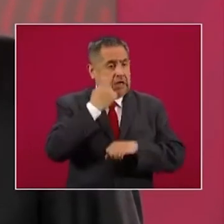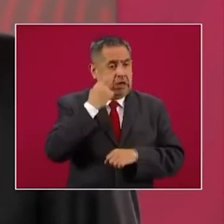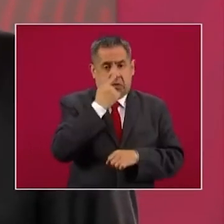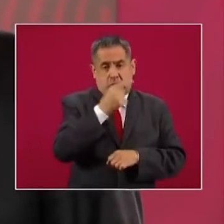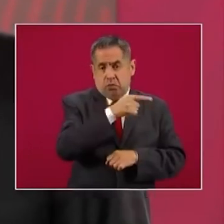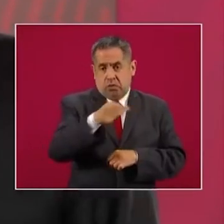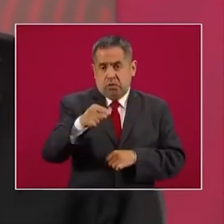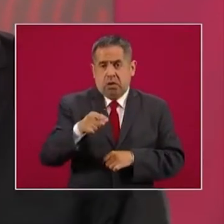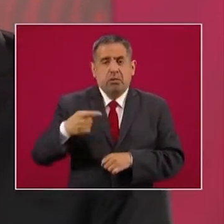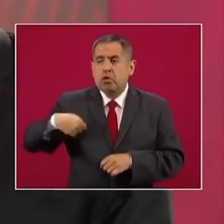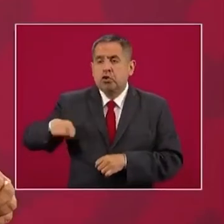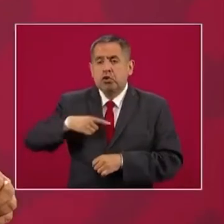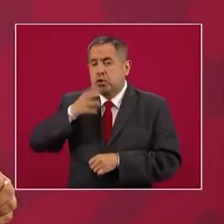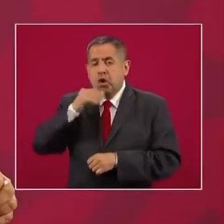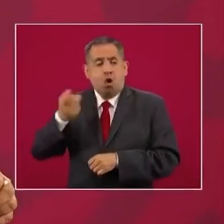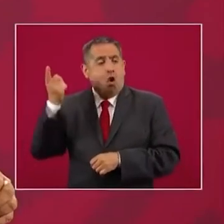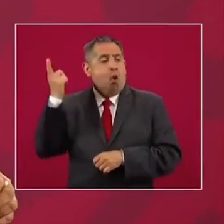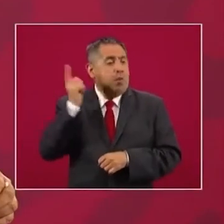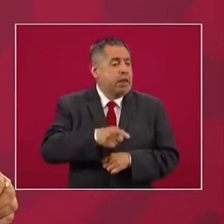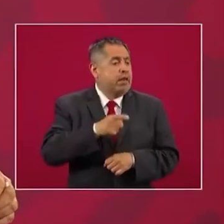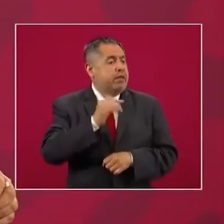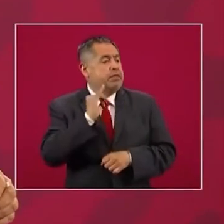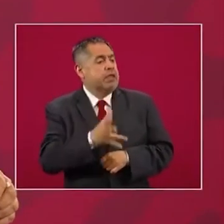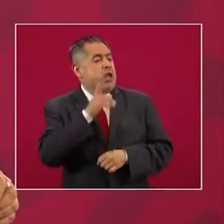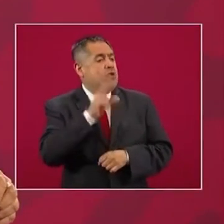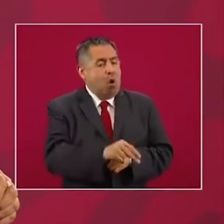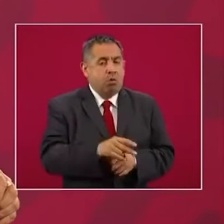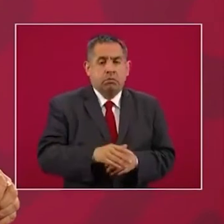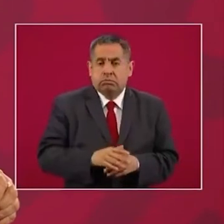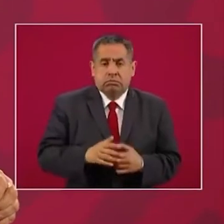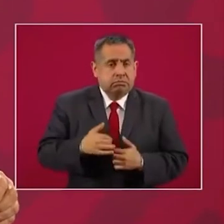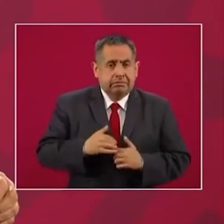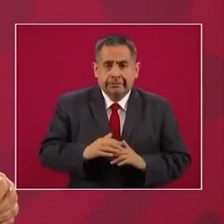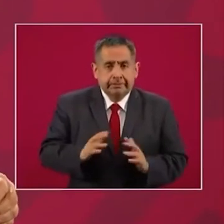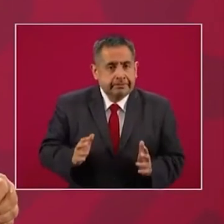no se les obliga a que haya